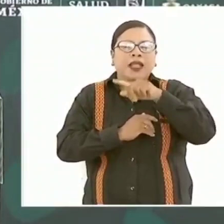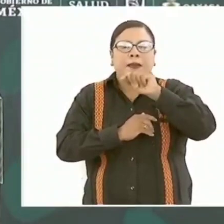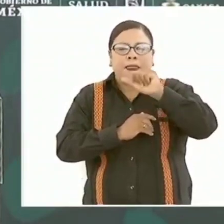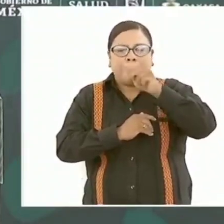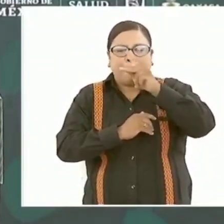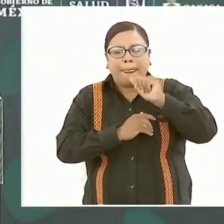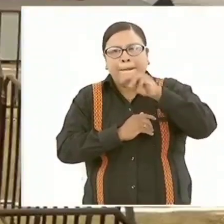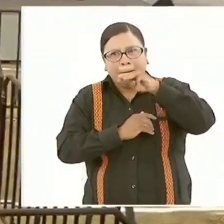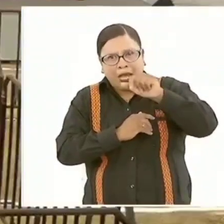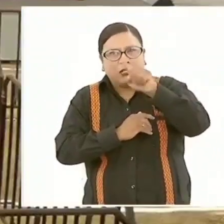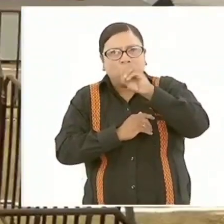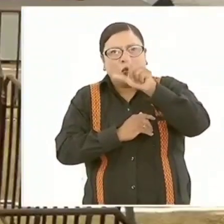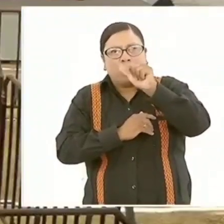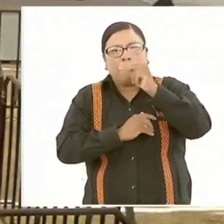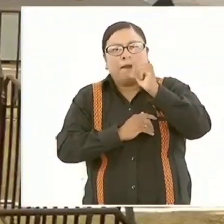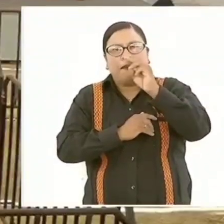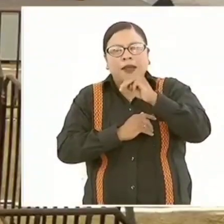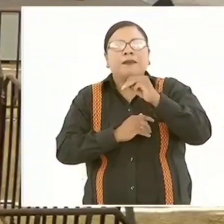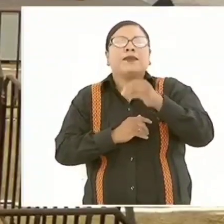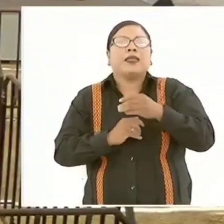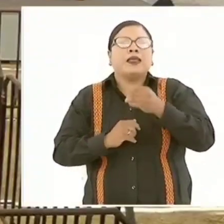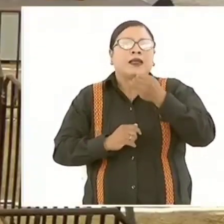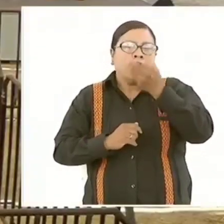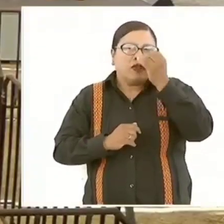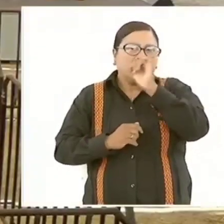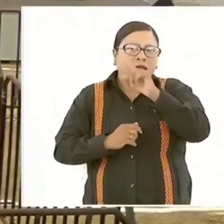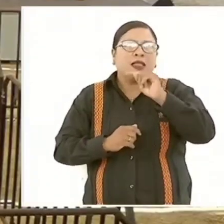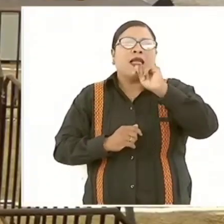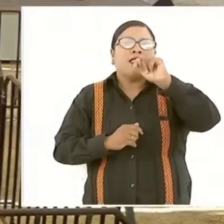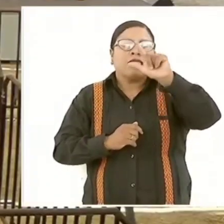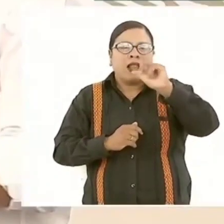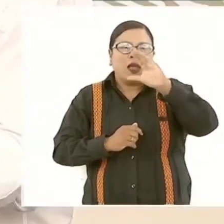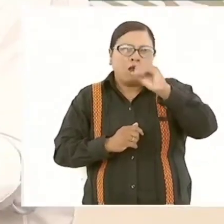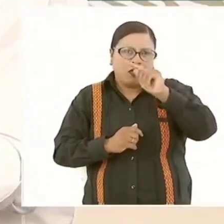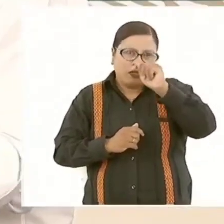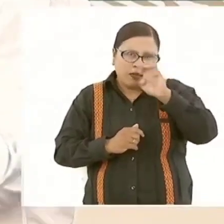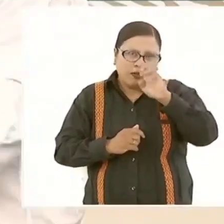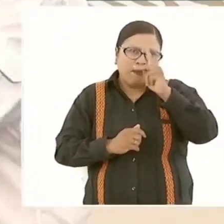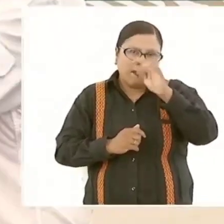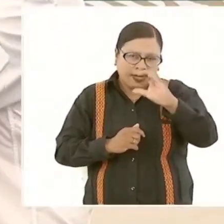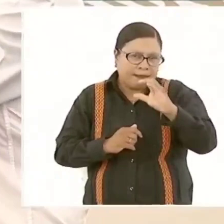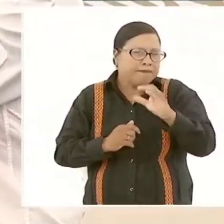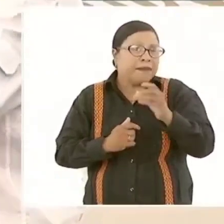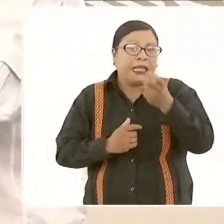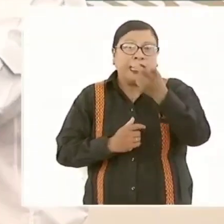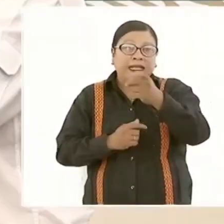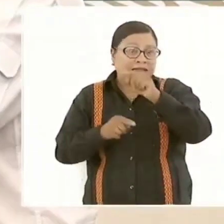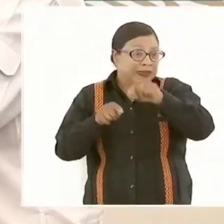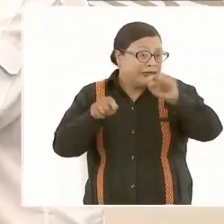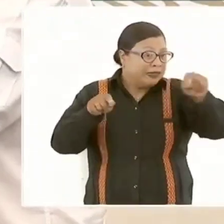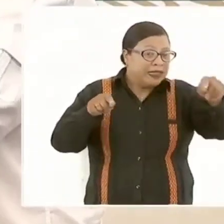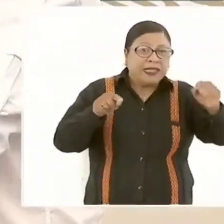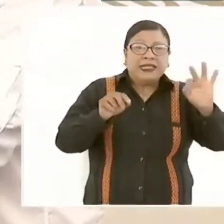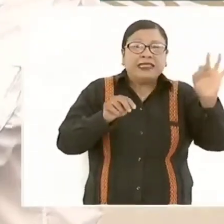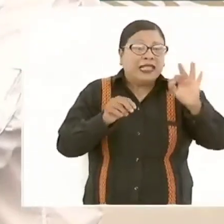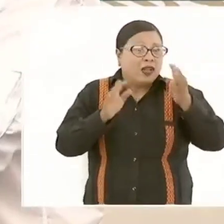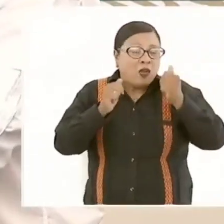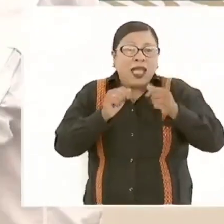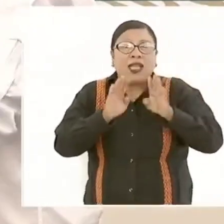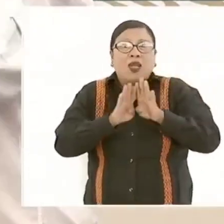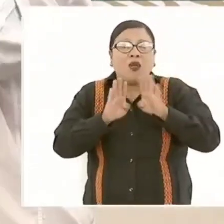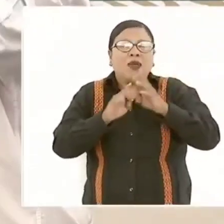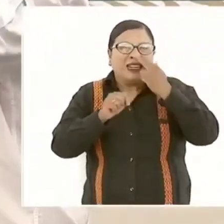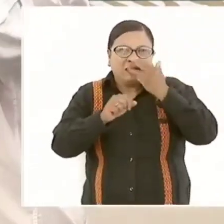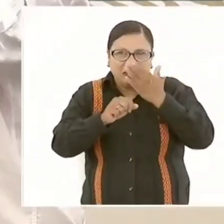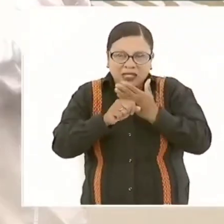Tamazulapan, Teoltitlán, en Flores Magón y en Tlacotepec. Lugares en donde muchas veces, si no está el residente de pregrado,